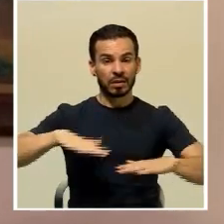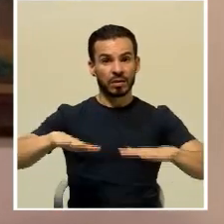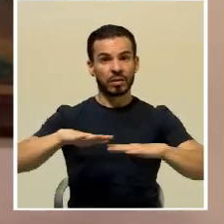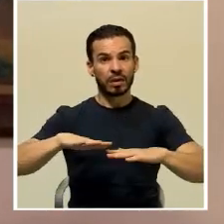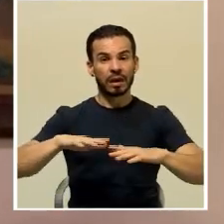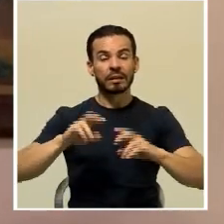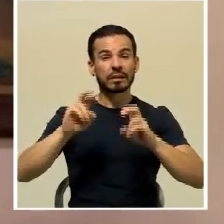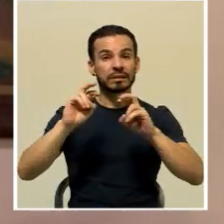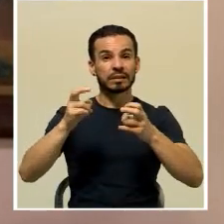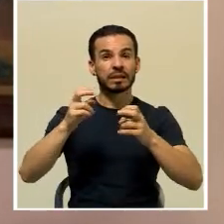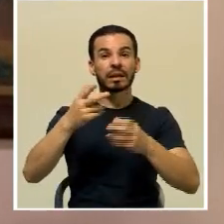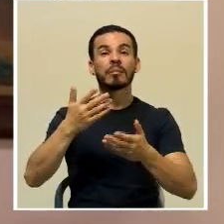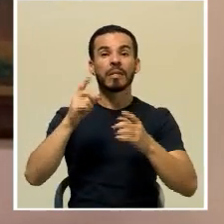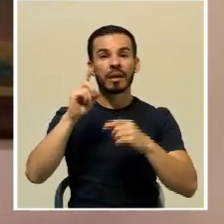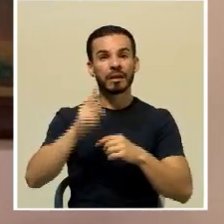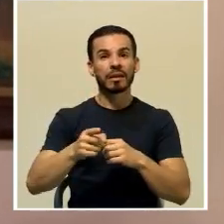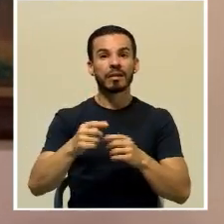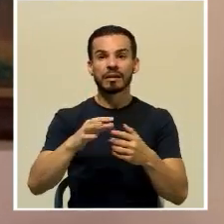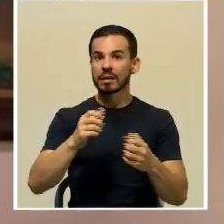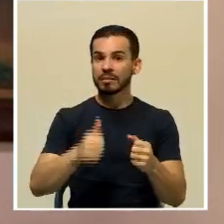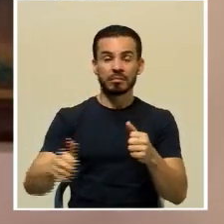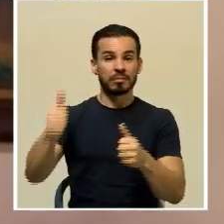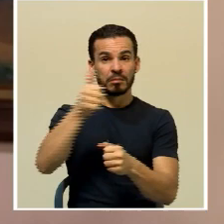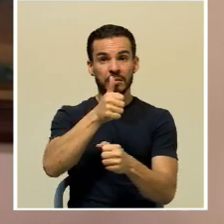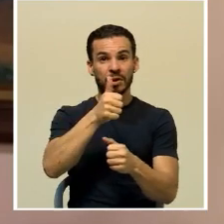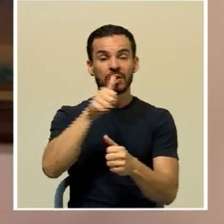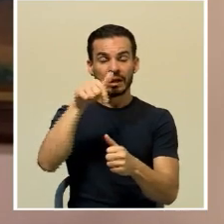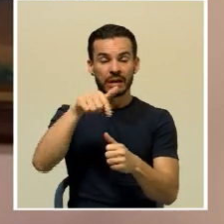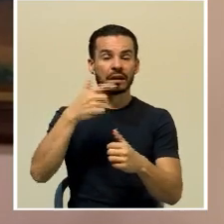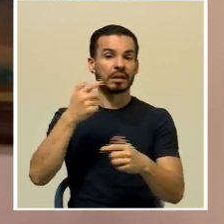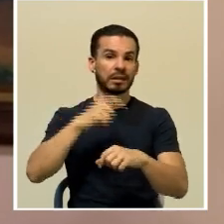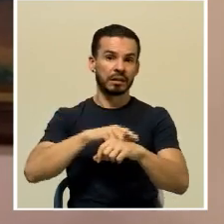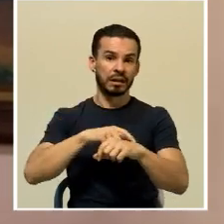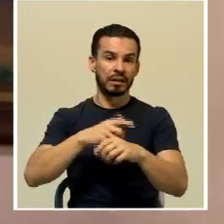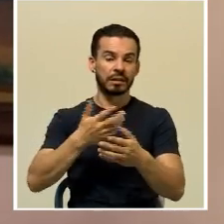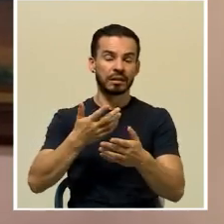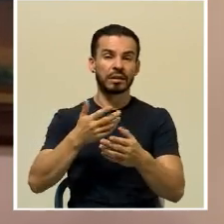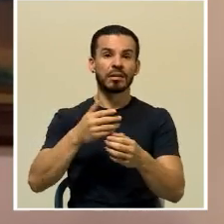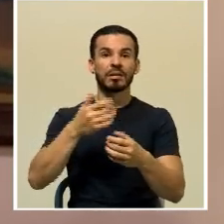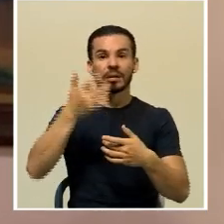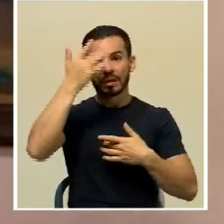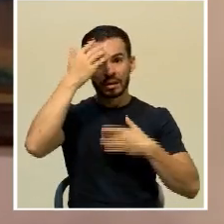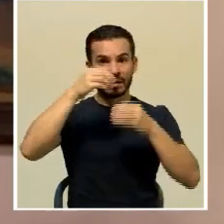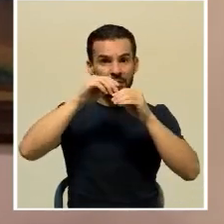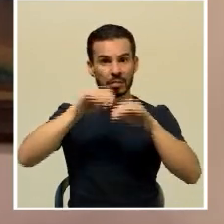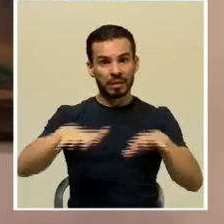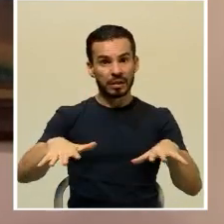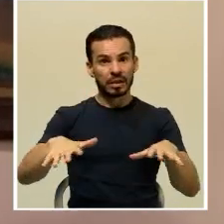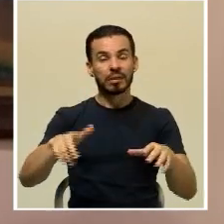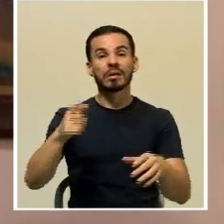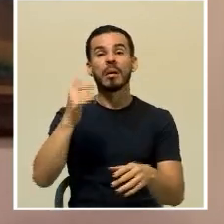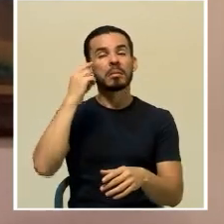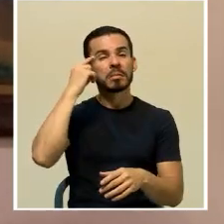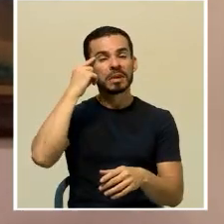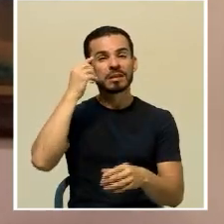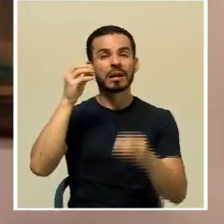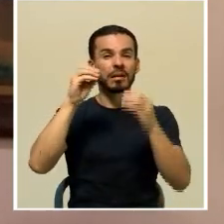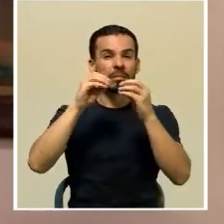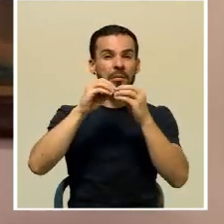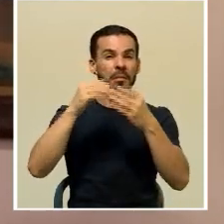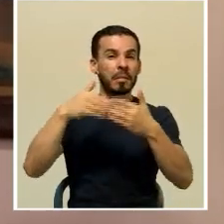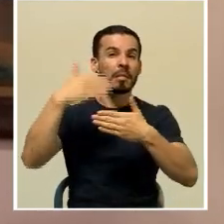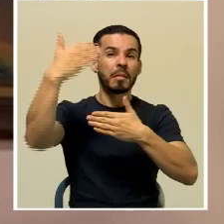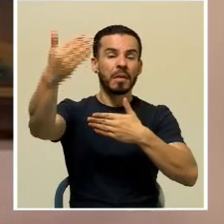local, un tema que debe ser prioridad en estos tiempos de pandemia y pensando